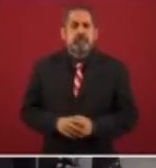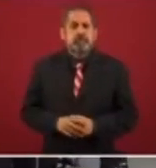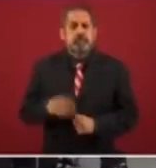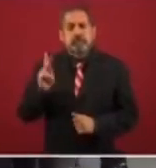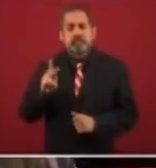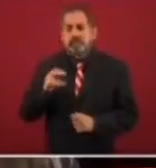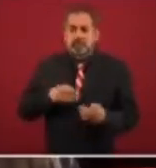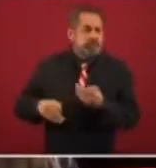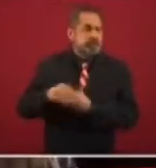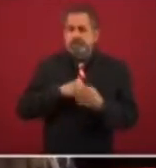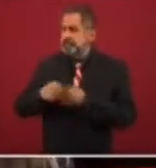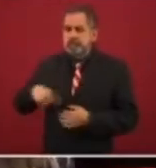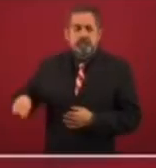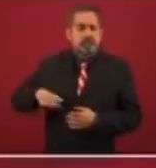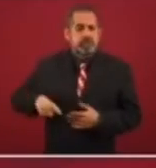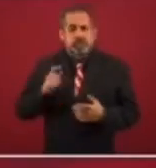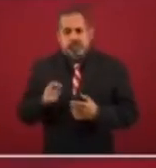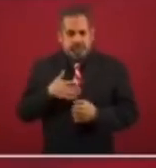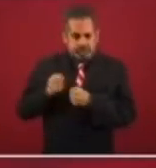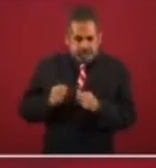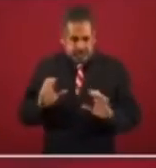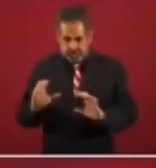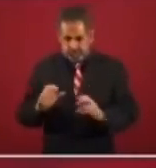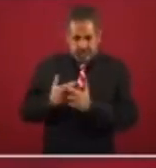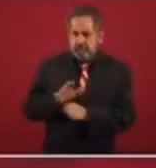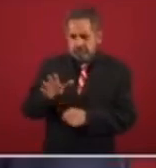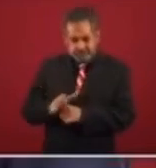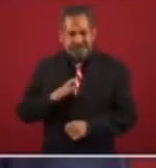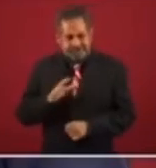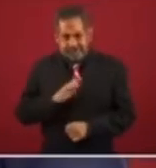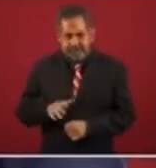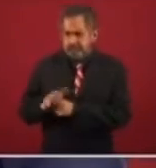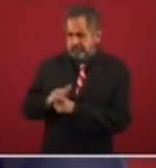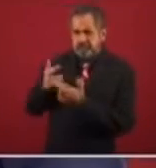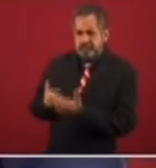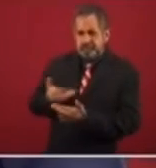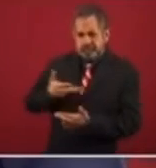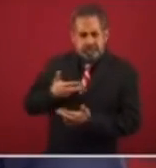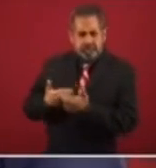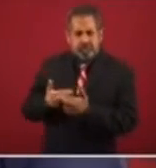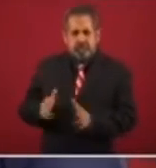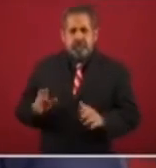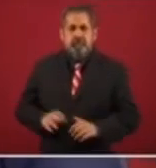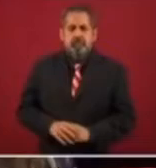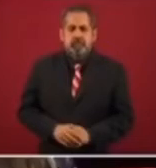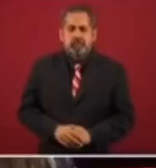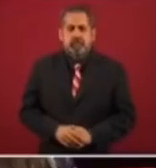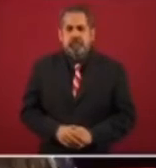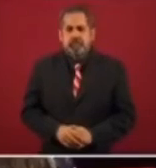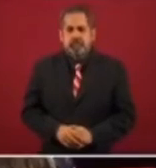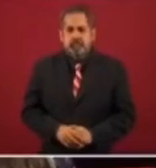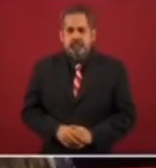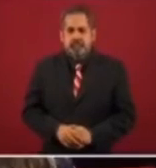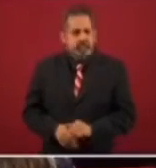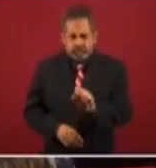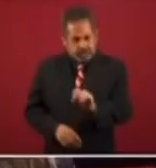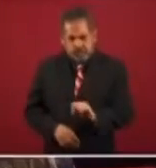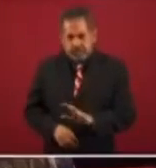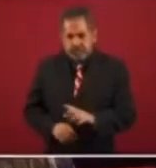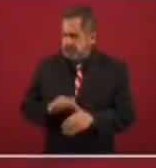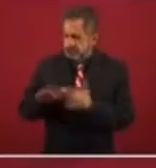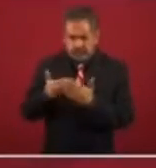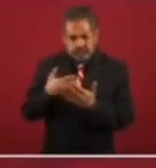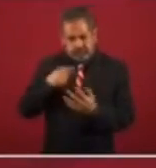nos estamos asegurando de tener lo suficiente. Pero no compran ventiladores. Sí, de